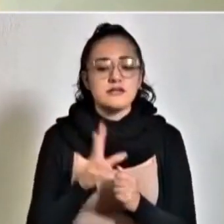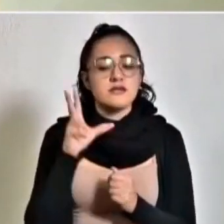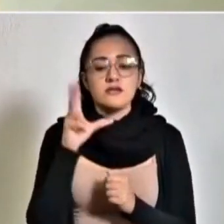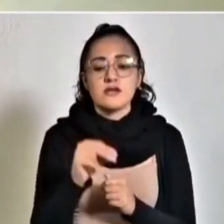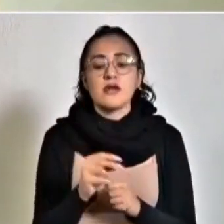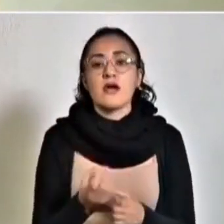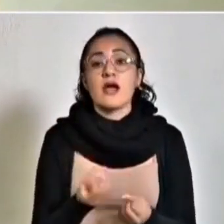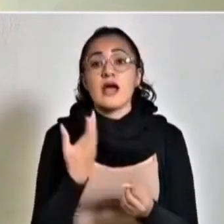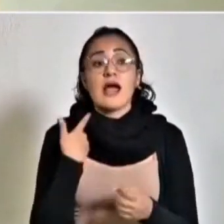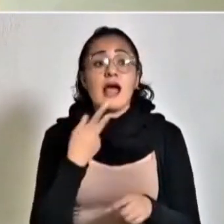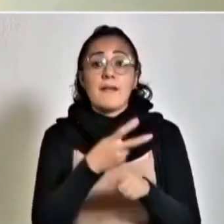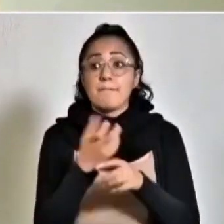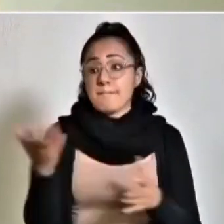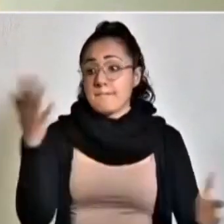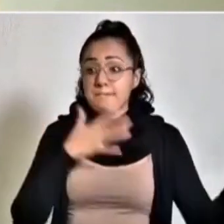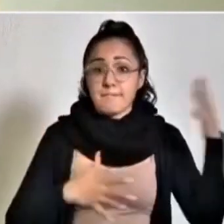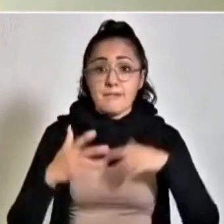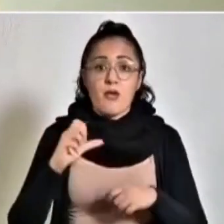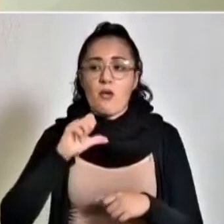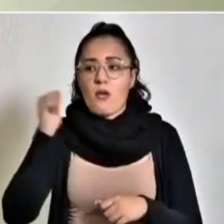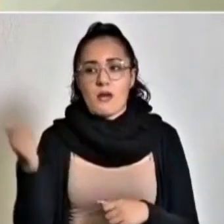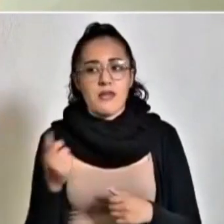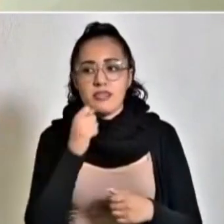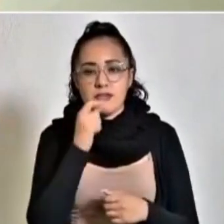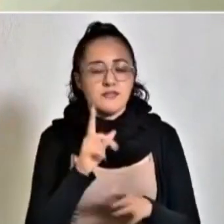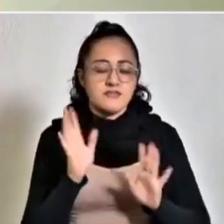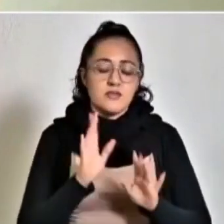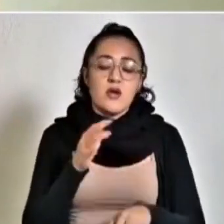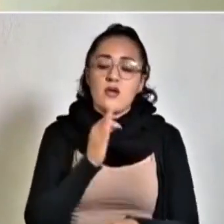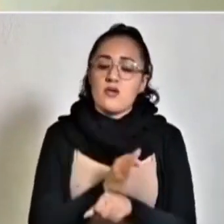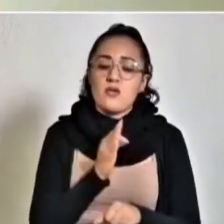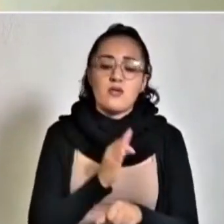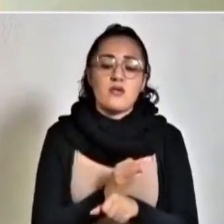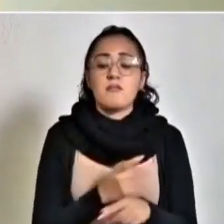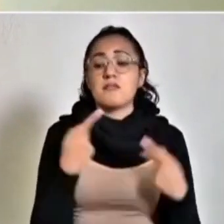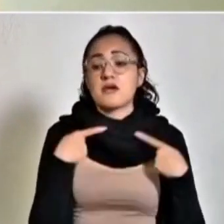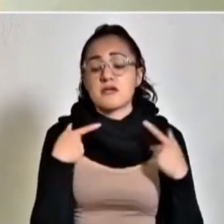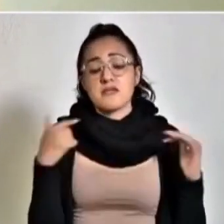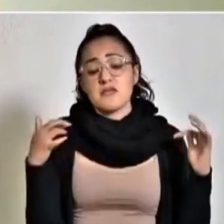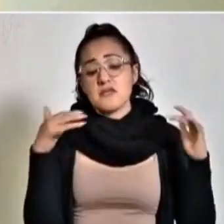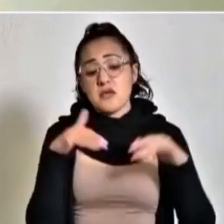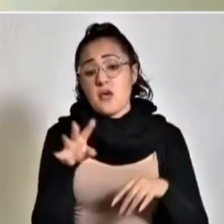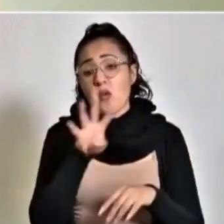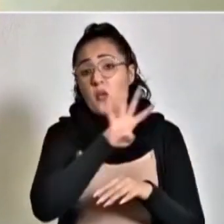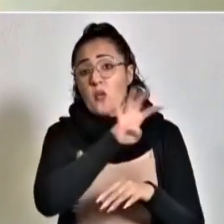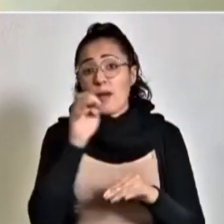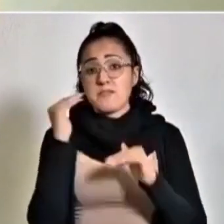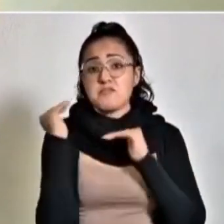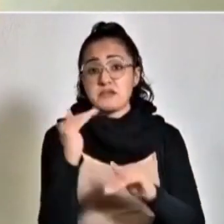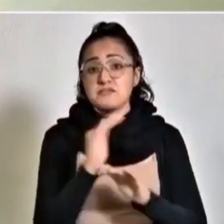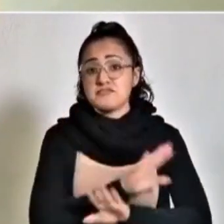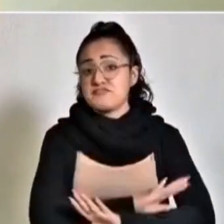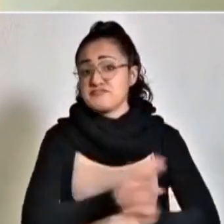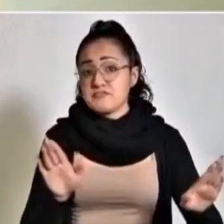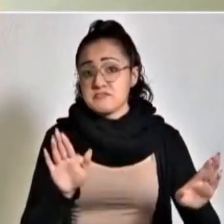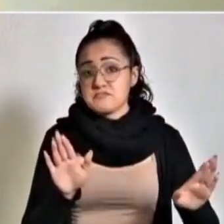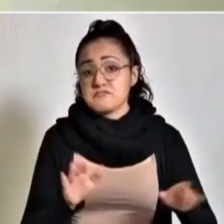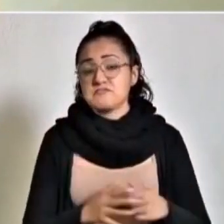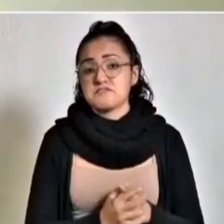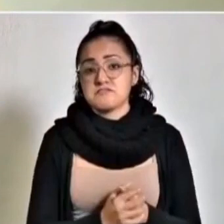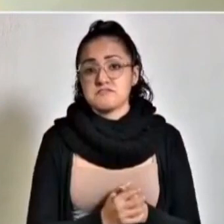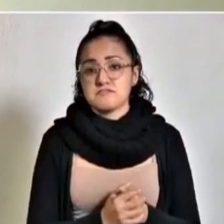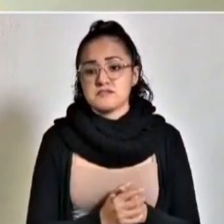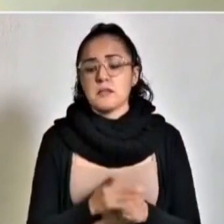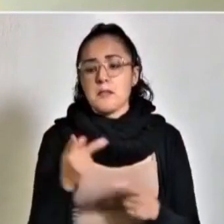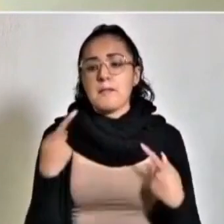una convocatoria abierta como en otros momentos, simple y sencillamente se permitirá la asistencia,